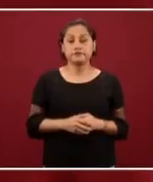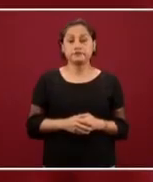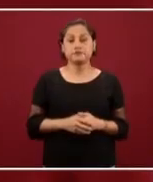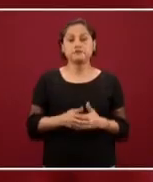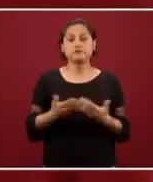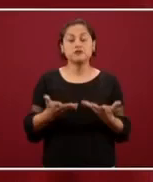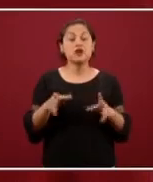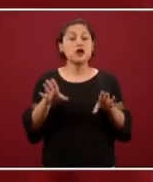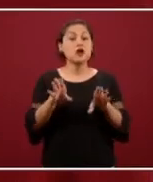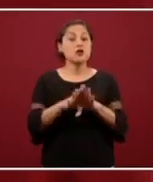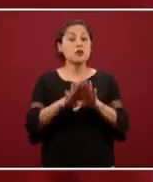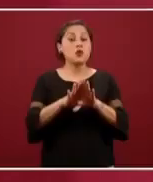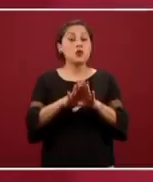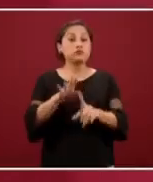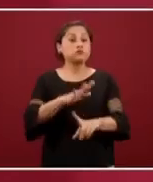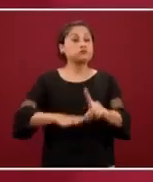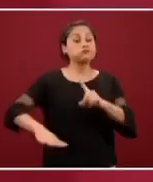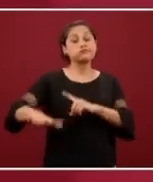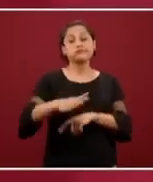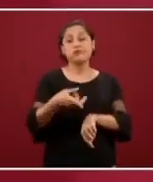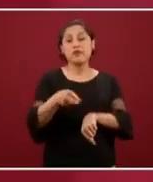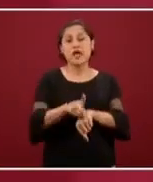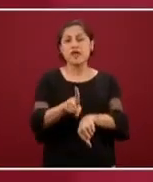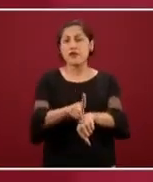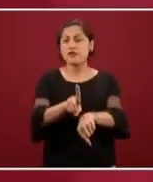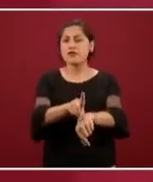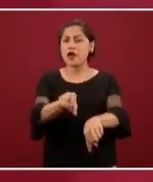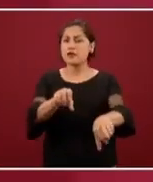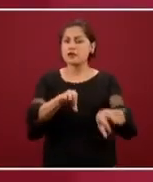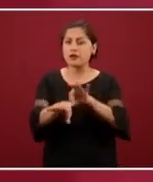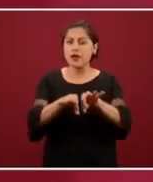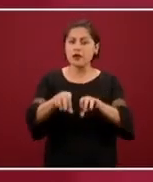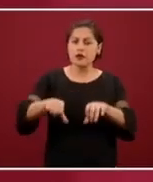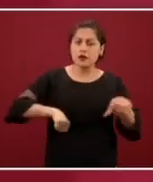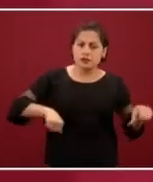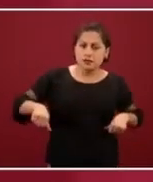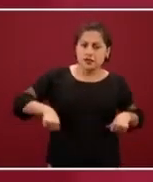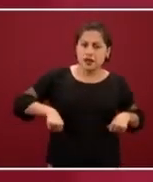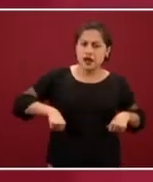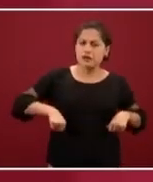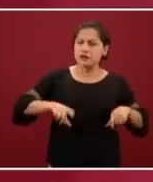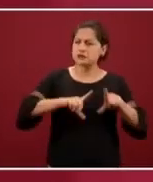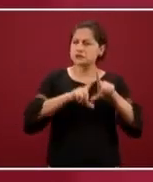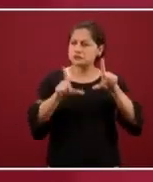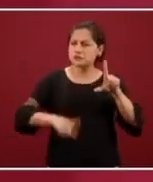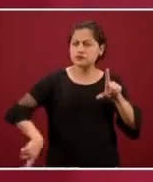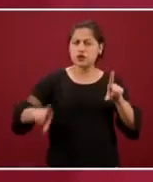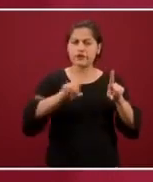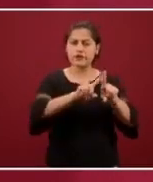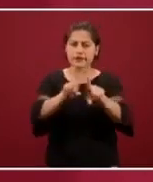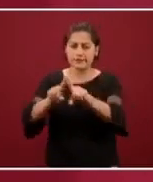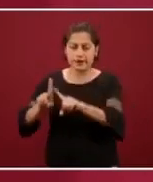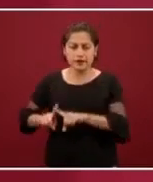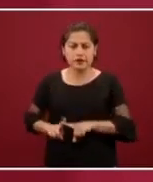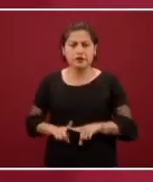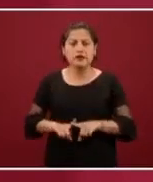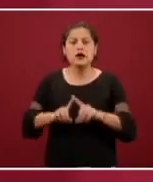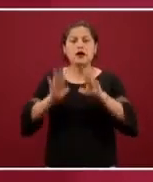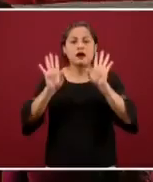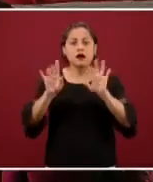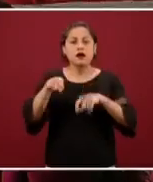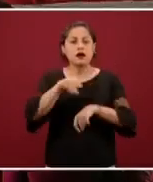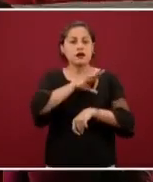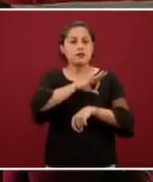la vida social, digamos, de todo el país, ¿sí?, para poder mitigar esta enfermedad,